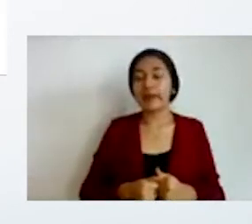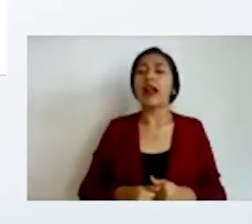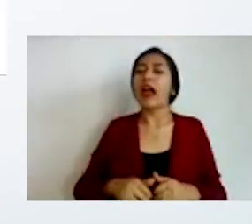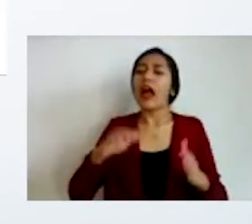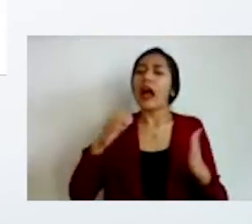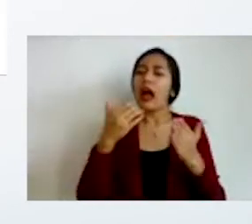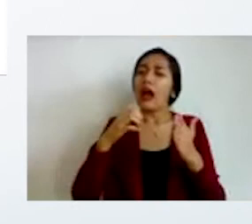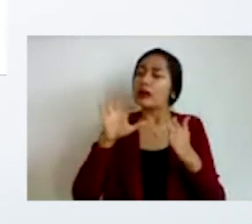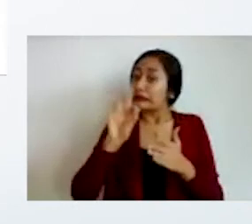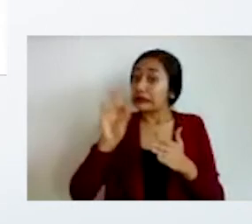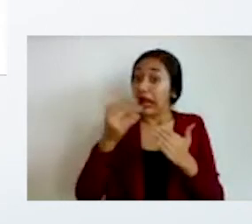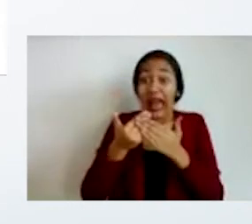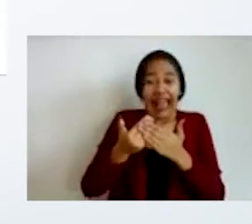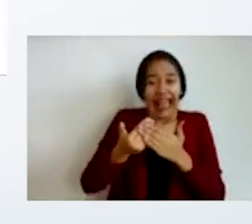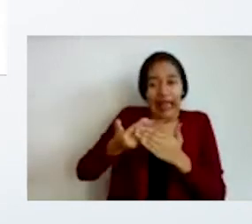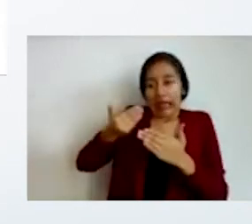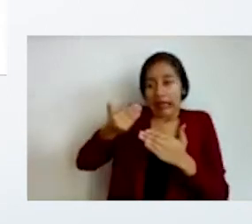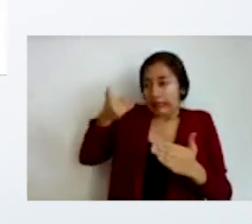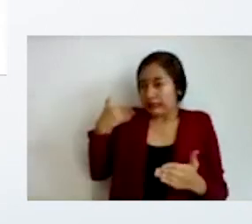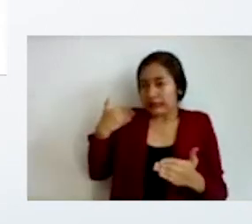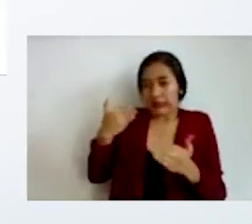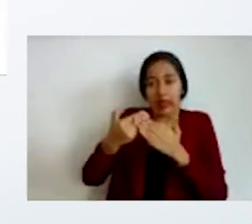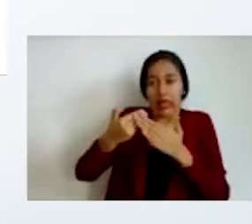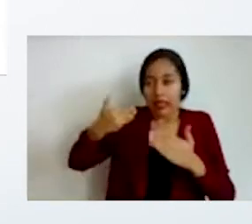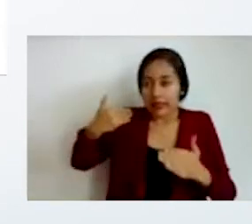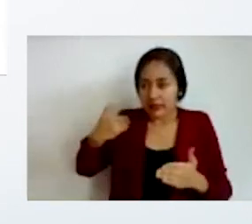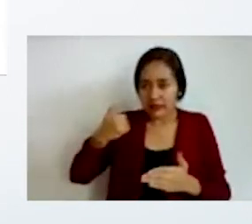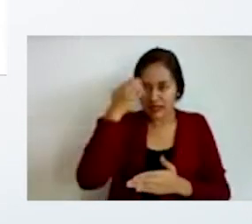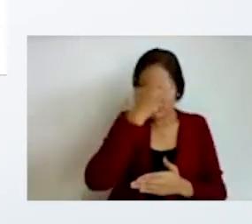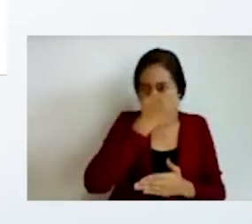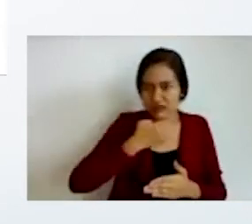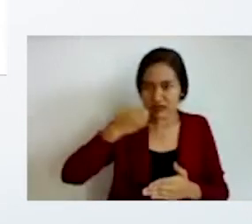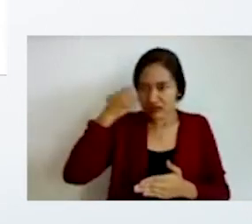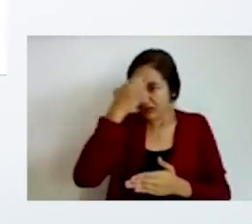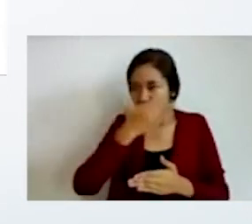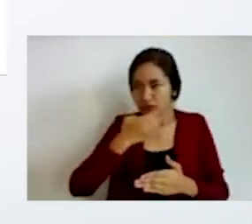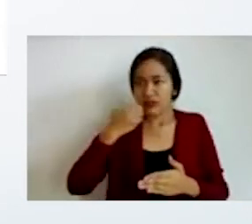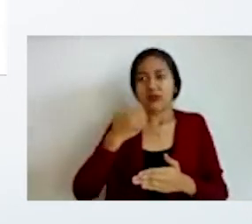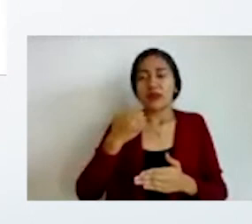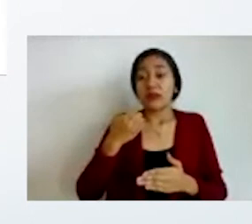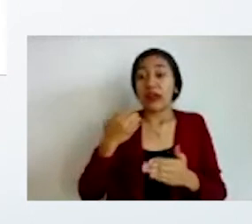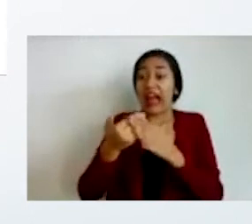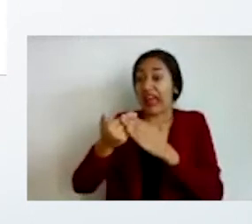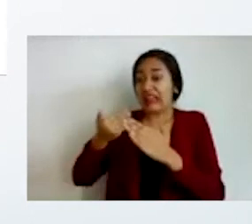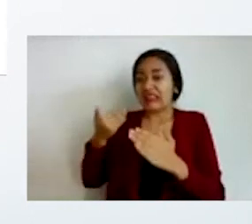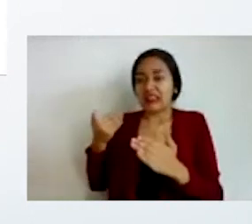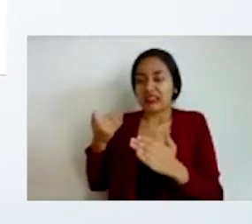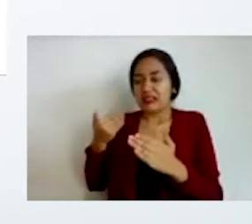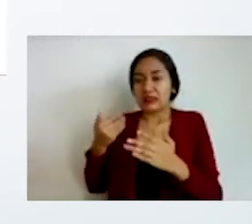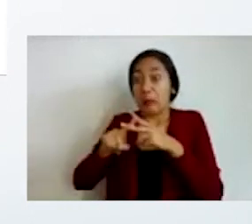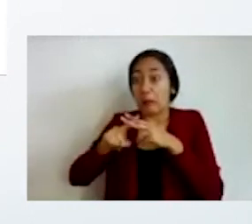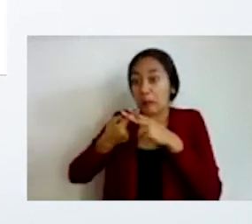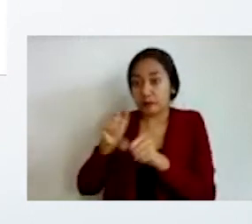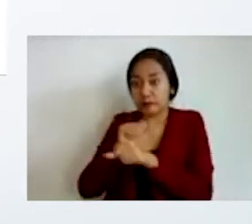epidémica, de un comportamiento epidémico sin restricciones, que es la curva roja. Y la curva